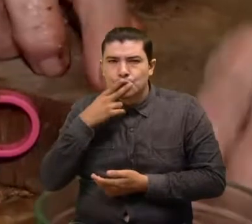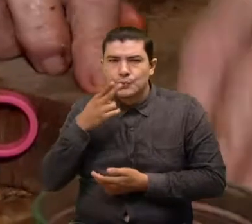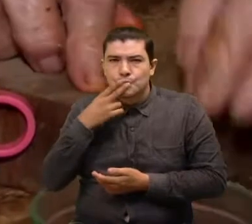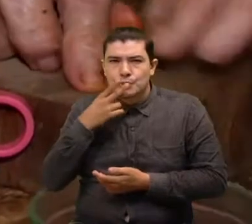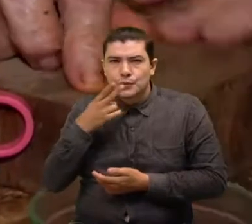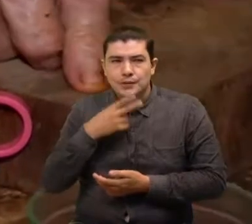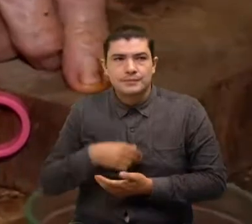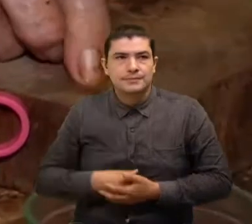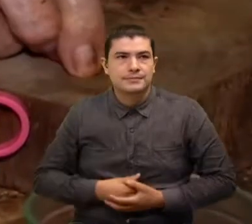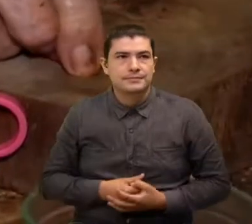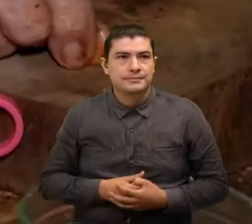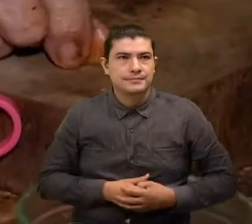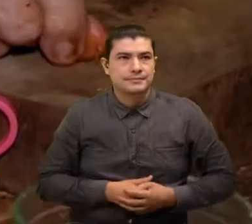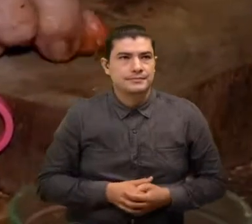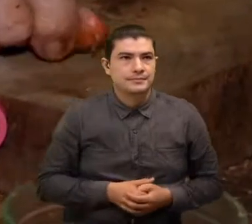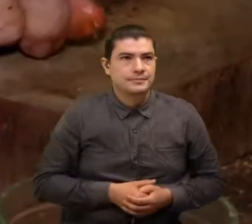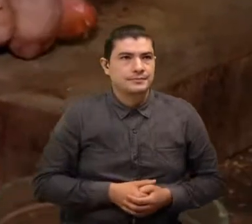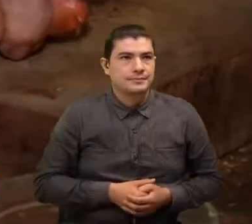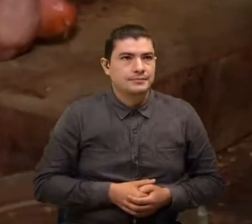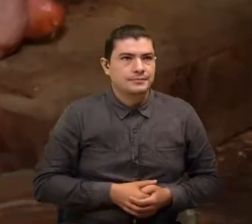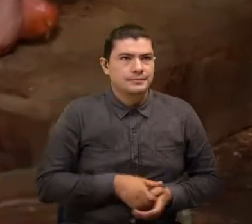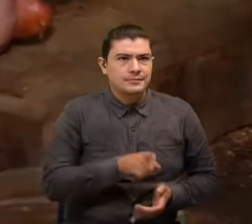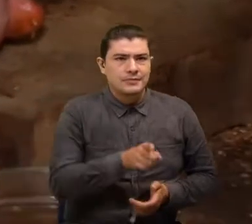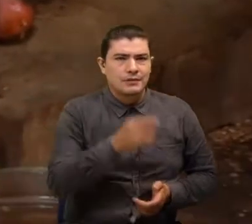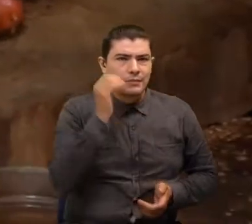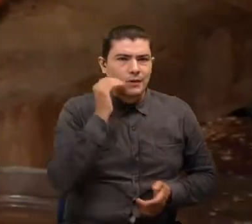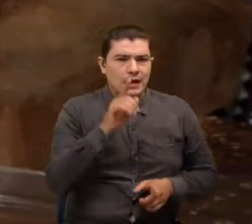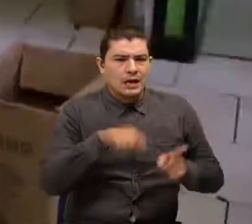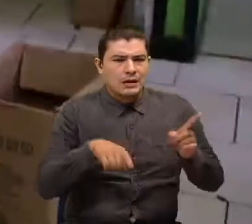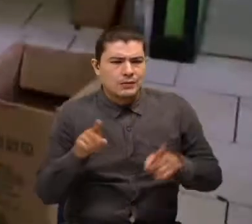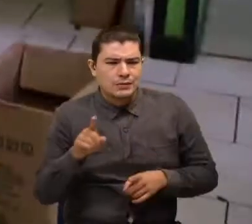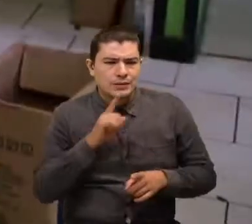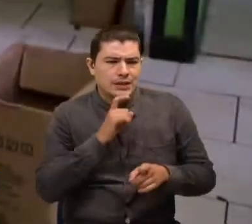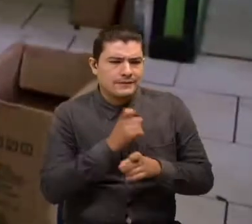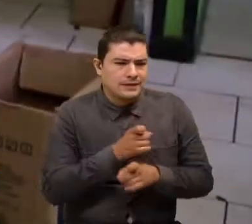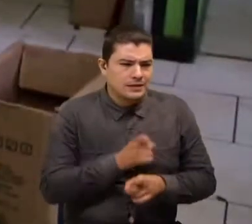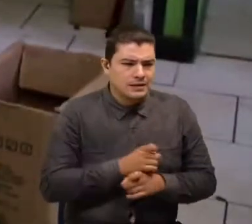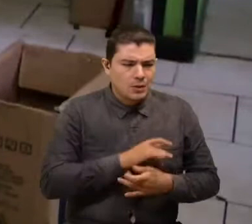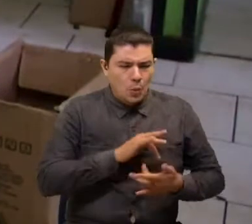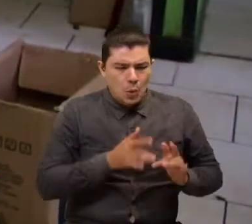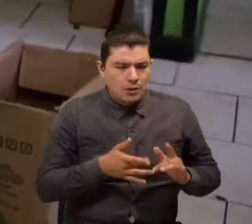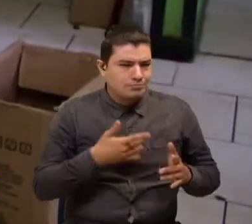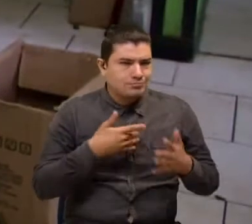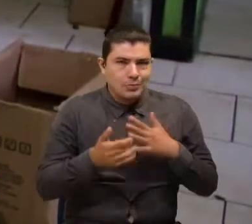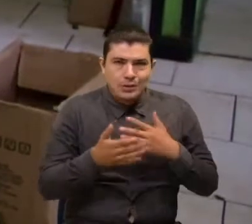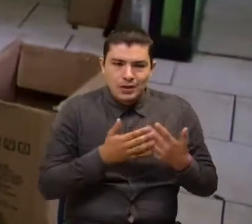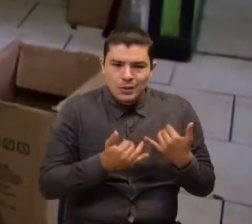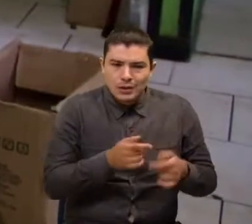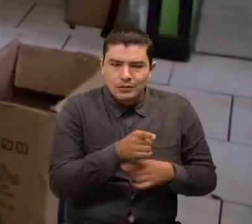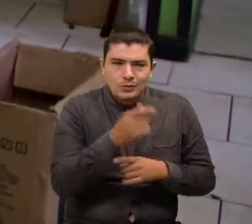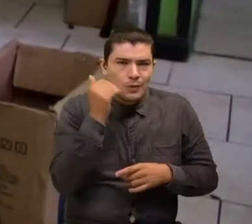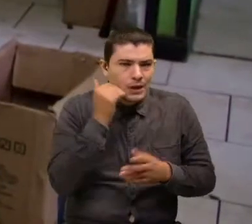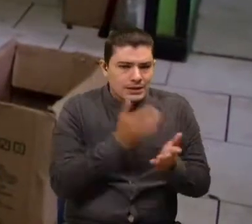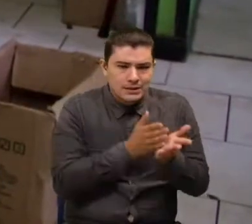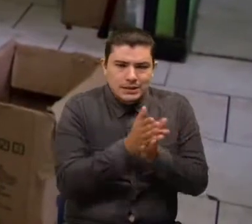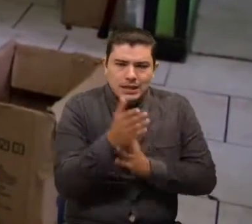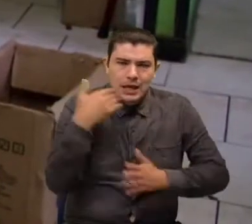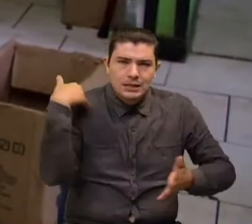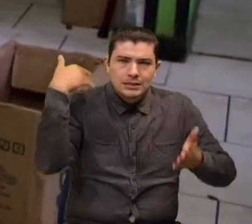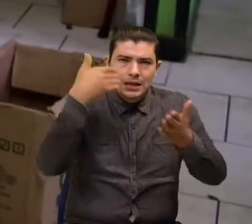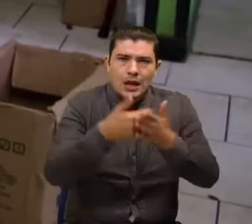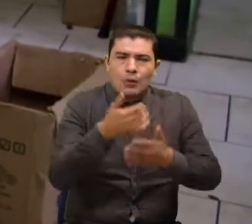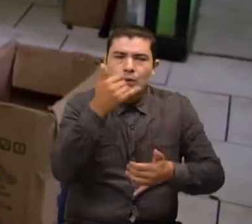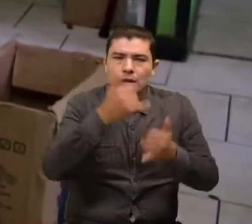producto ancestral. A pesar de los dolores y dificultades de su edad, ella nos dice que seguirá con esta labor hasta el último día de su